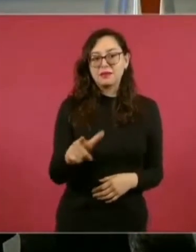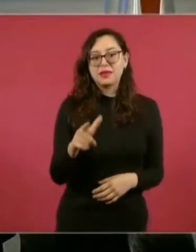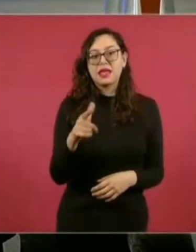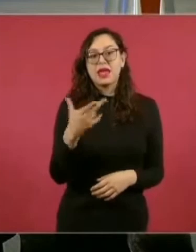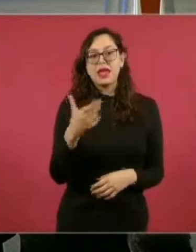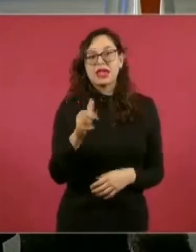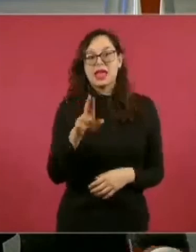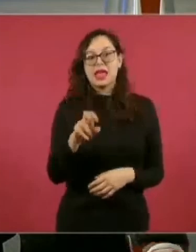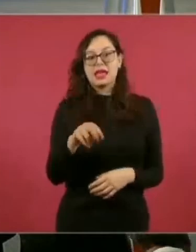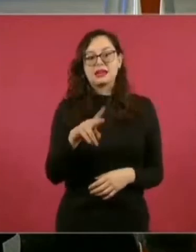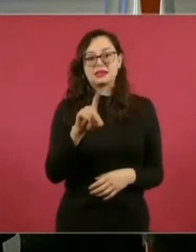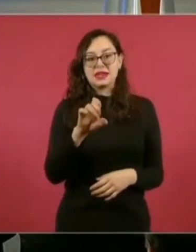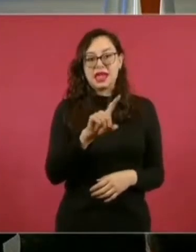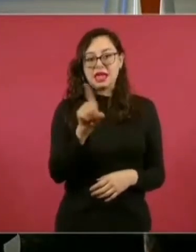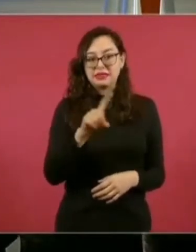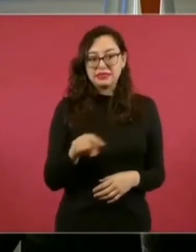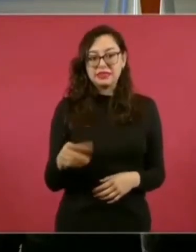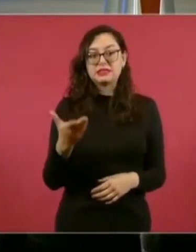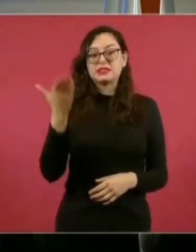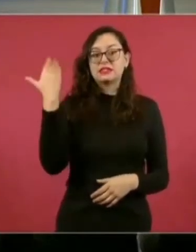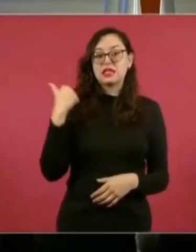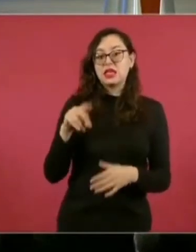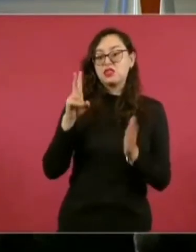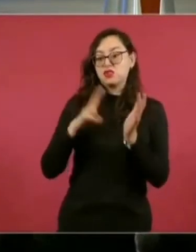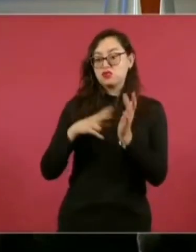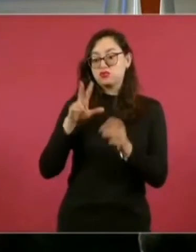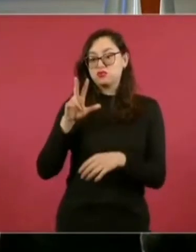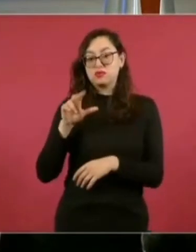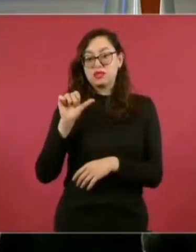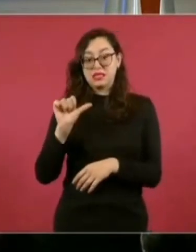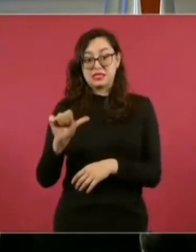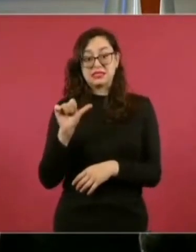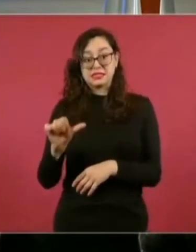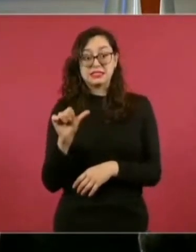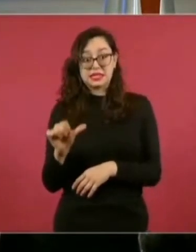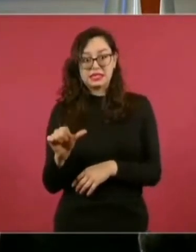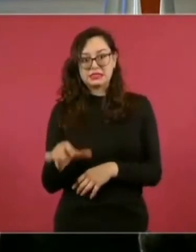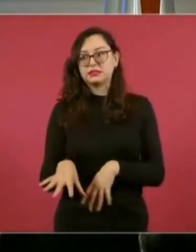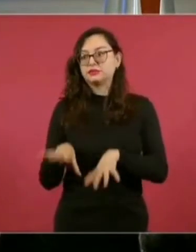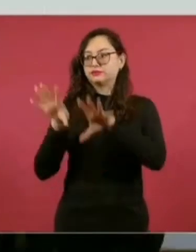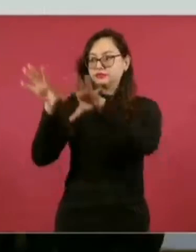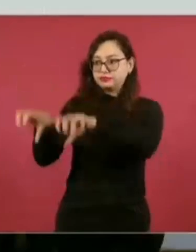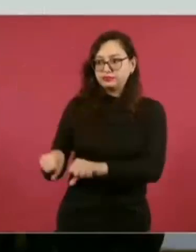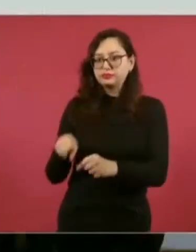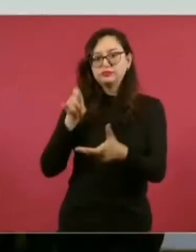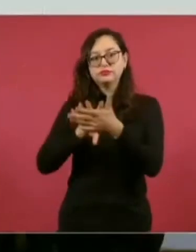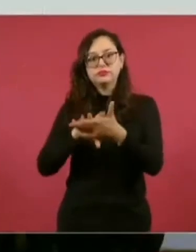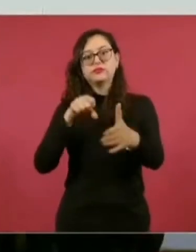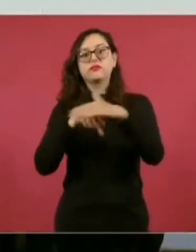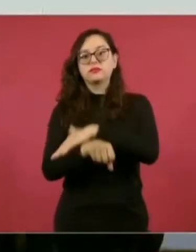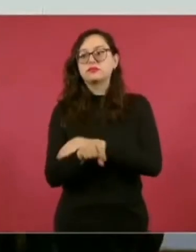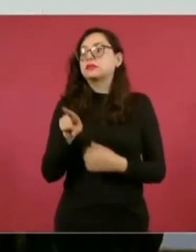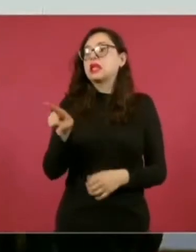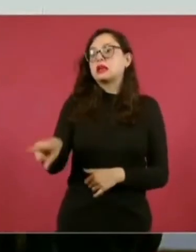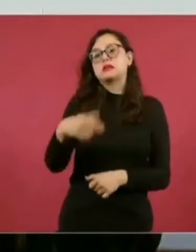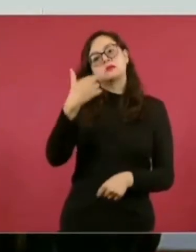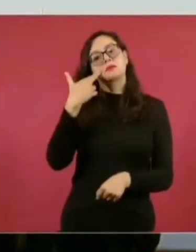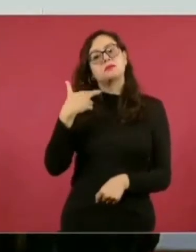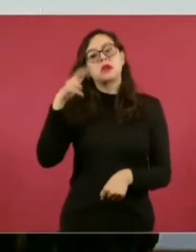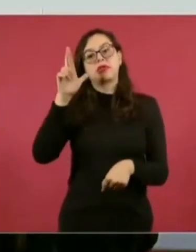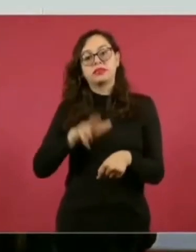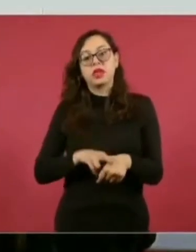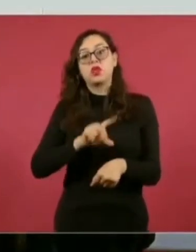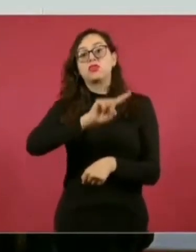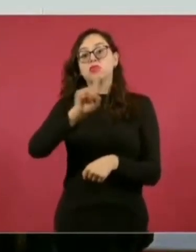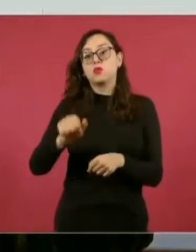quien fue detenido el 28 de diciembre del 2016, acusado de robo con violencia y un segundo delito